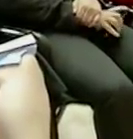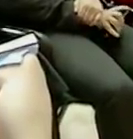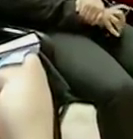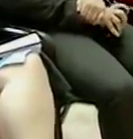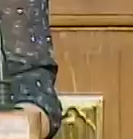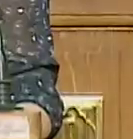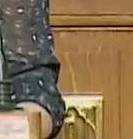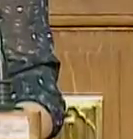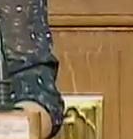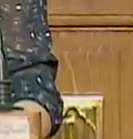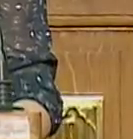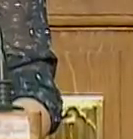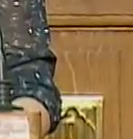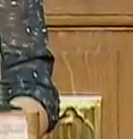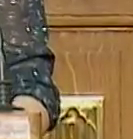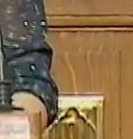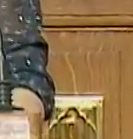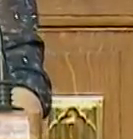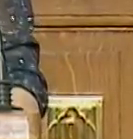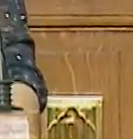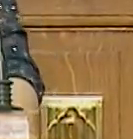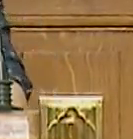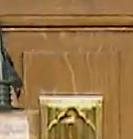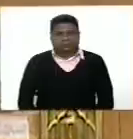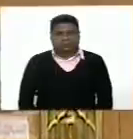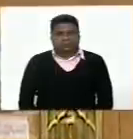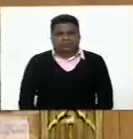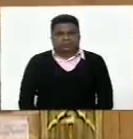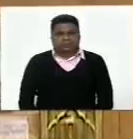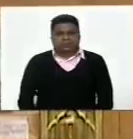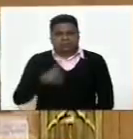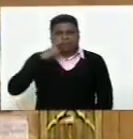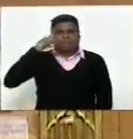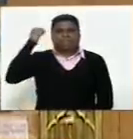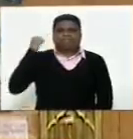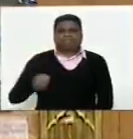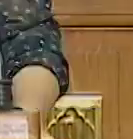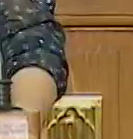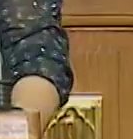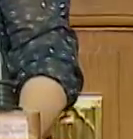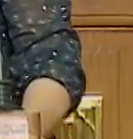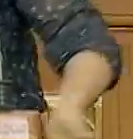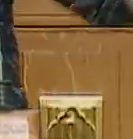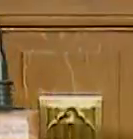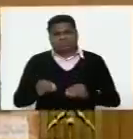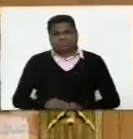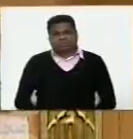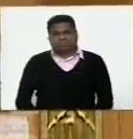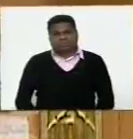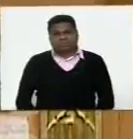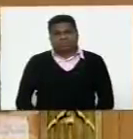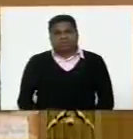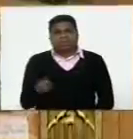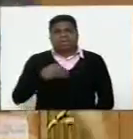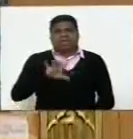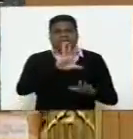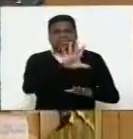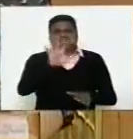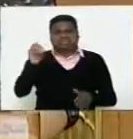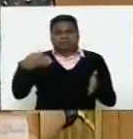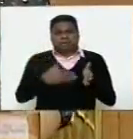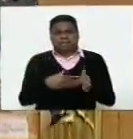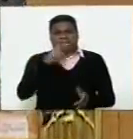de opresión, de patriarcado, de colonialismo y más de 5.000 años